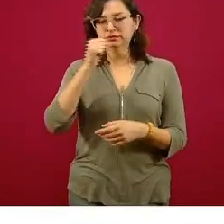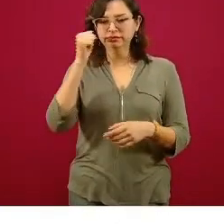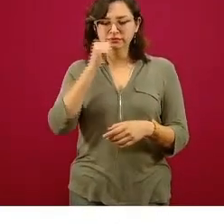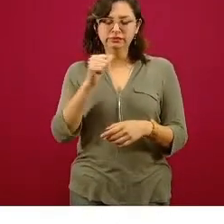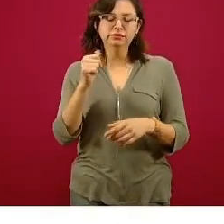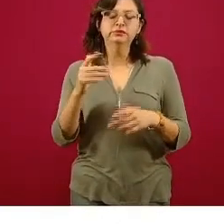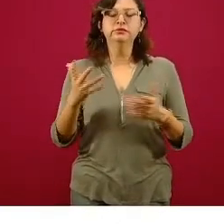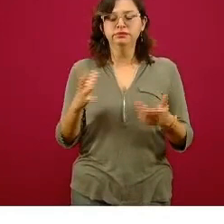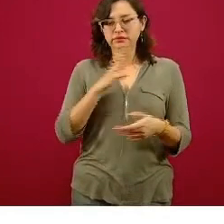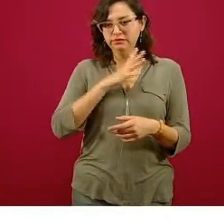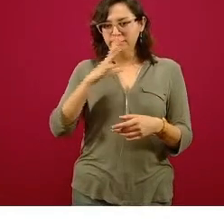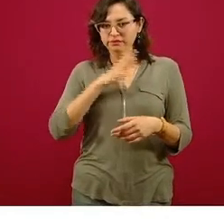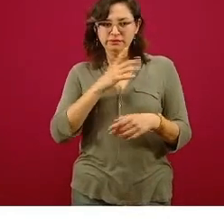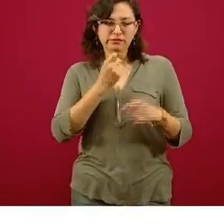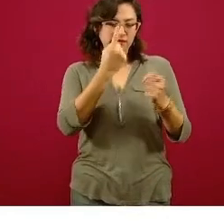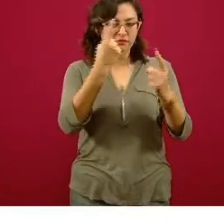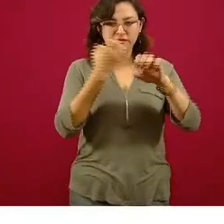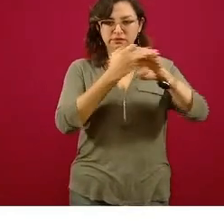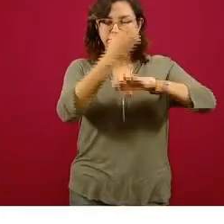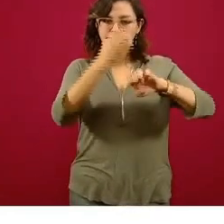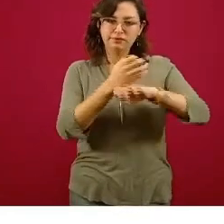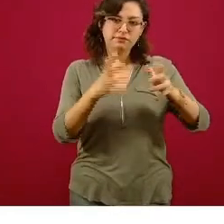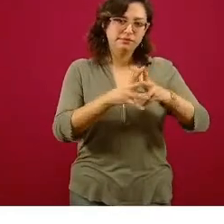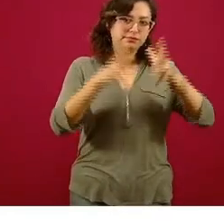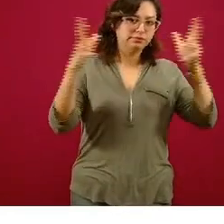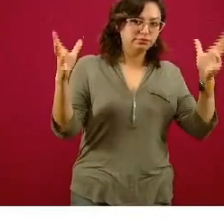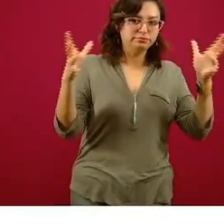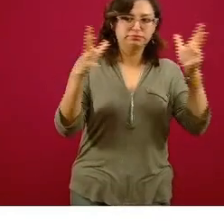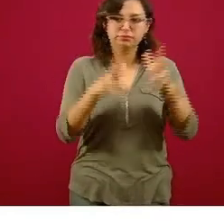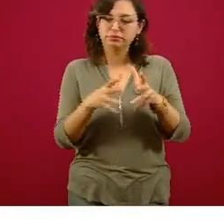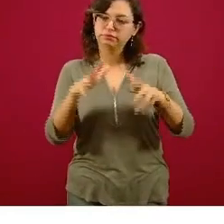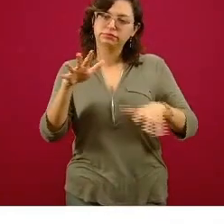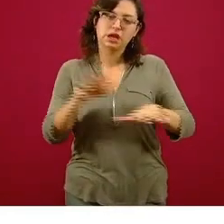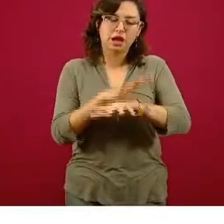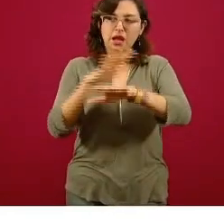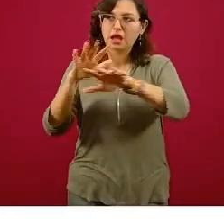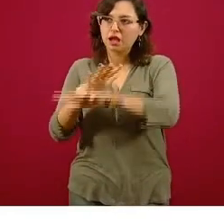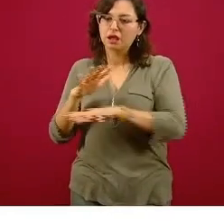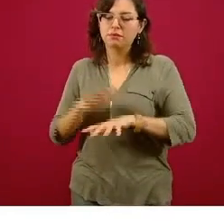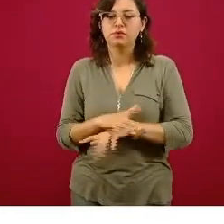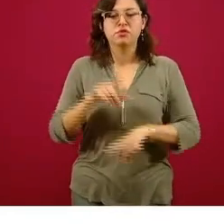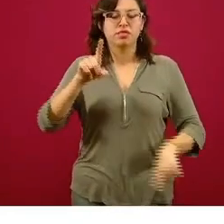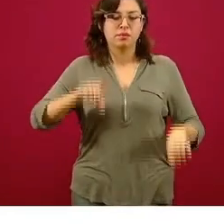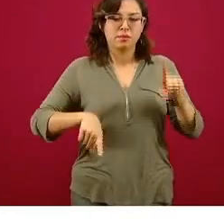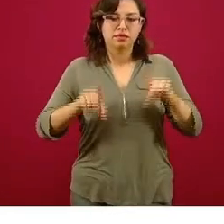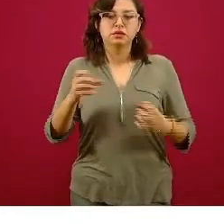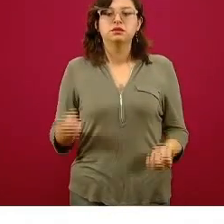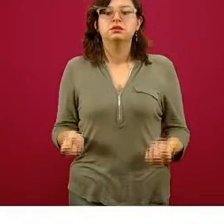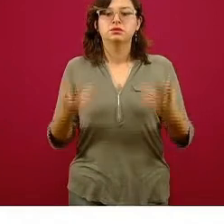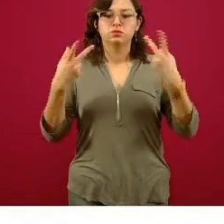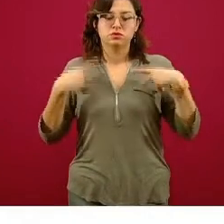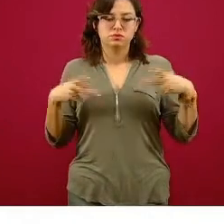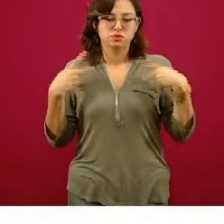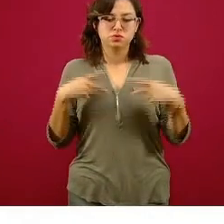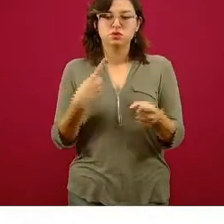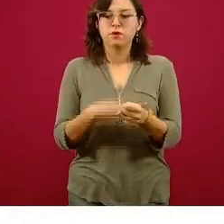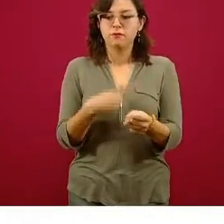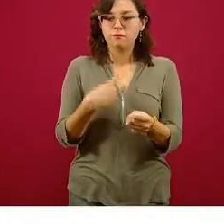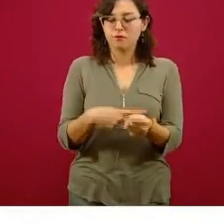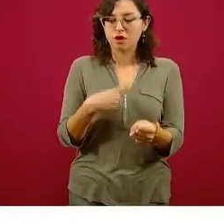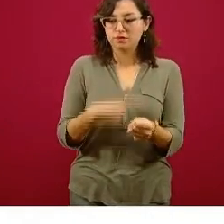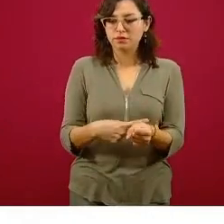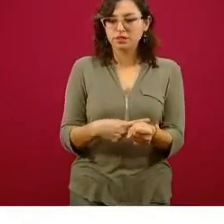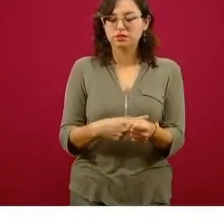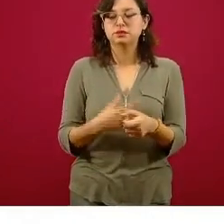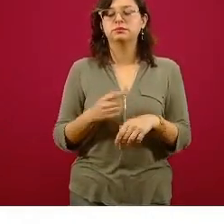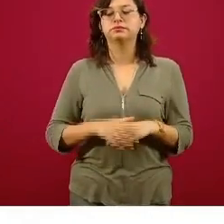lo tanto hay estados que pueden incrementar o disminuir su color dependiendo de la carga de enfermedad que tengan activa en relación a